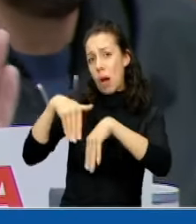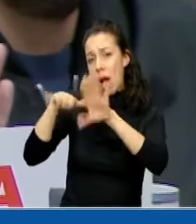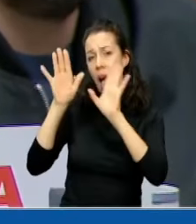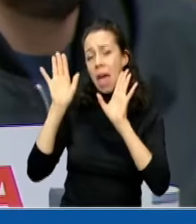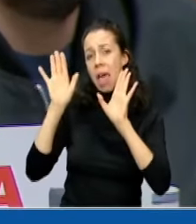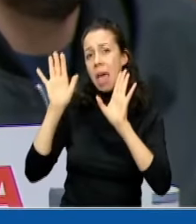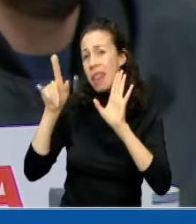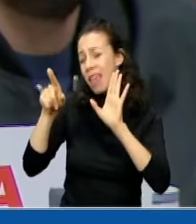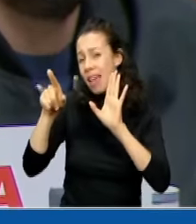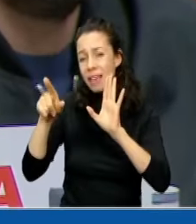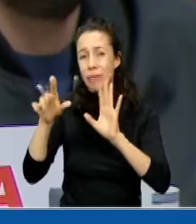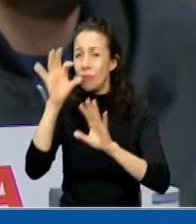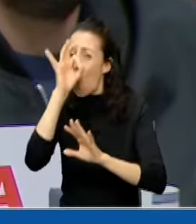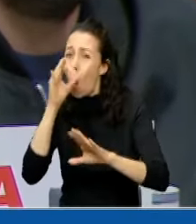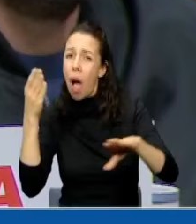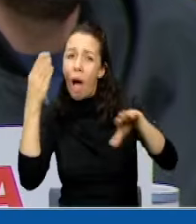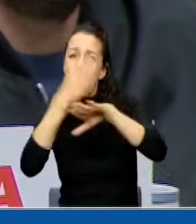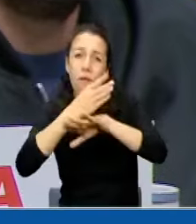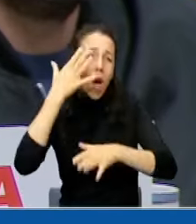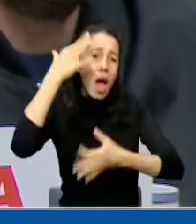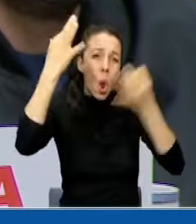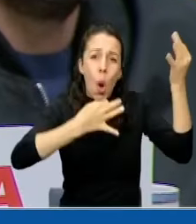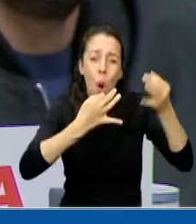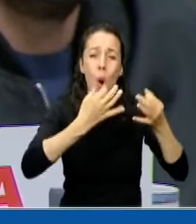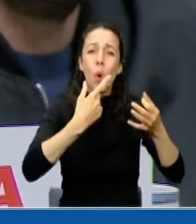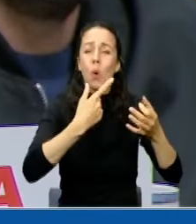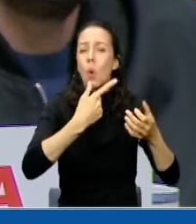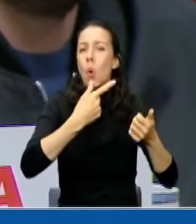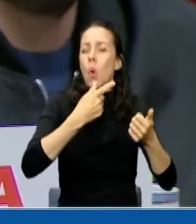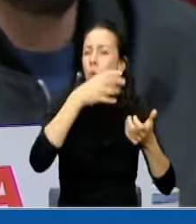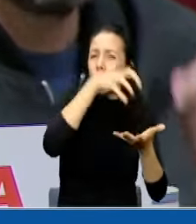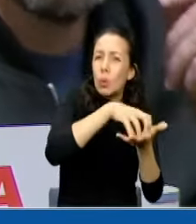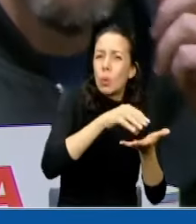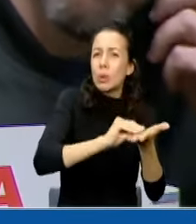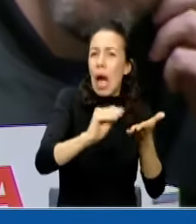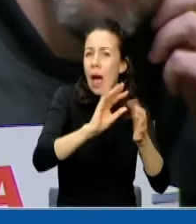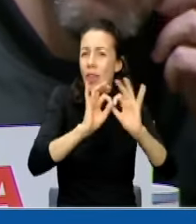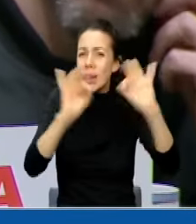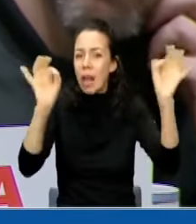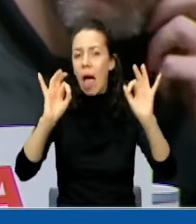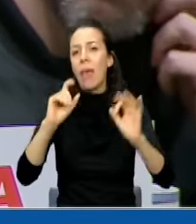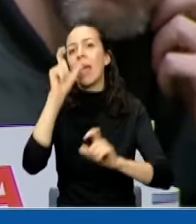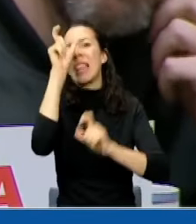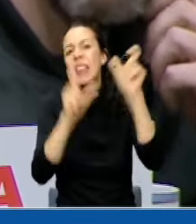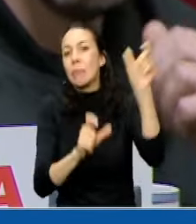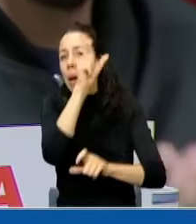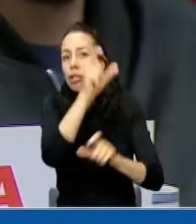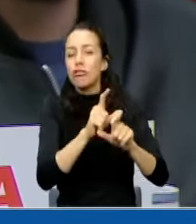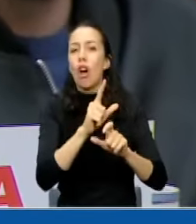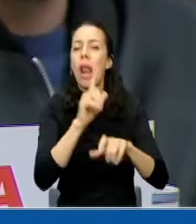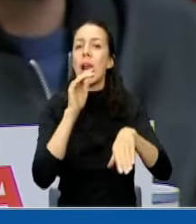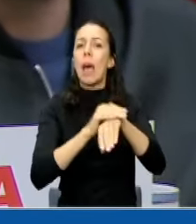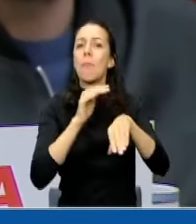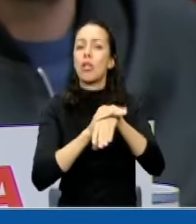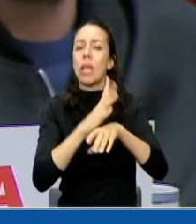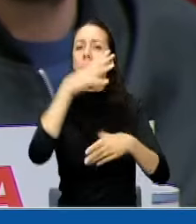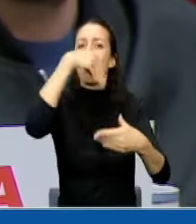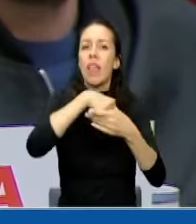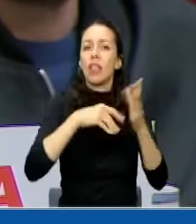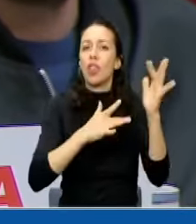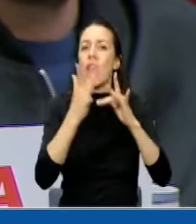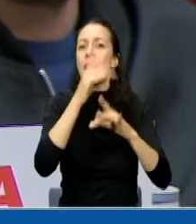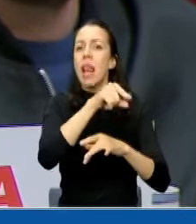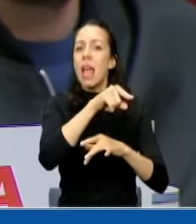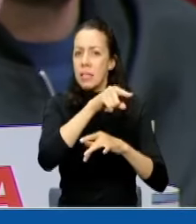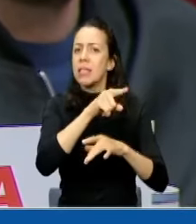ni siquiera por un juzgado, y ni que hablar de los responsables eclesiásticos con la dictadura